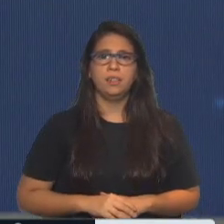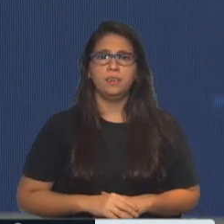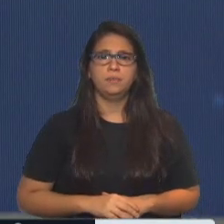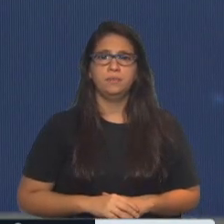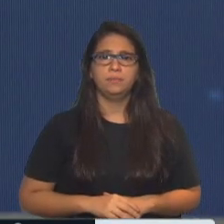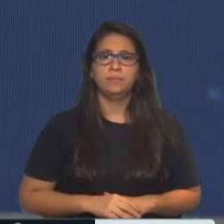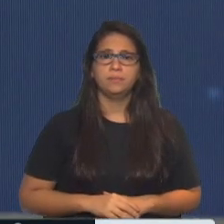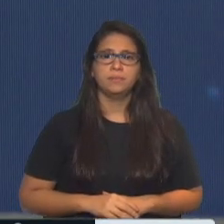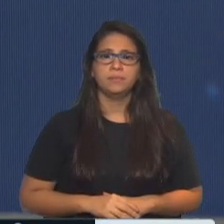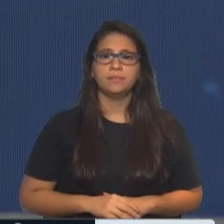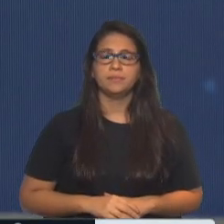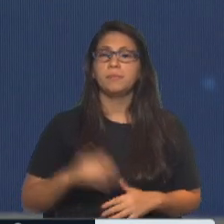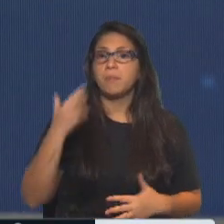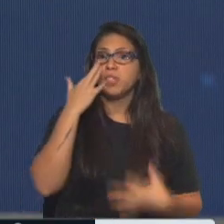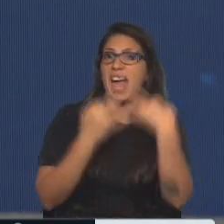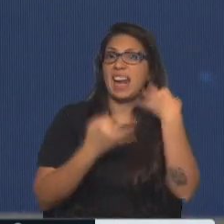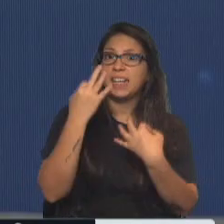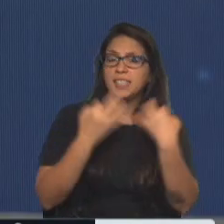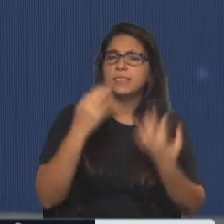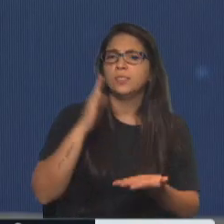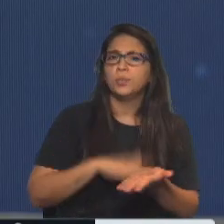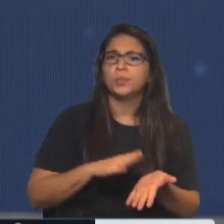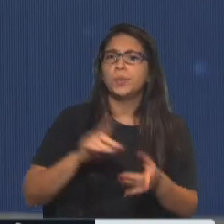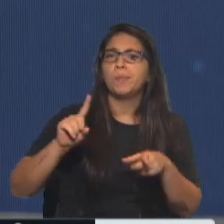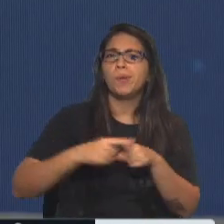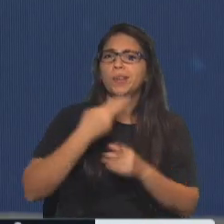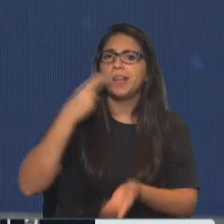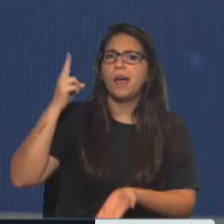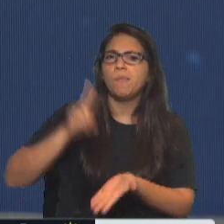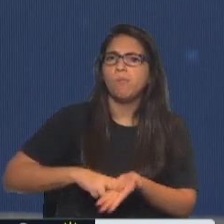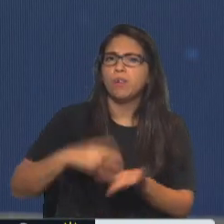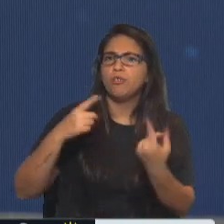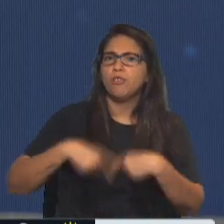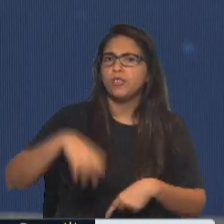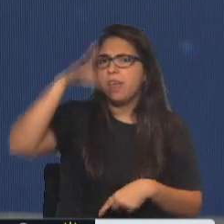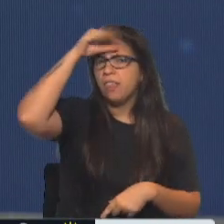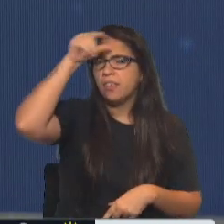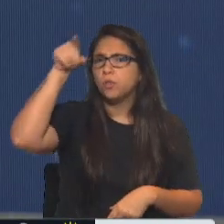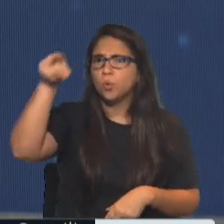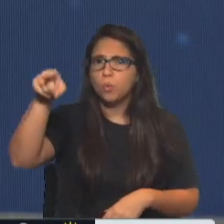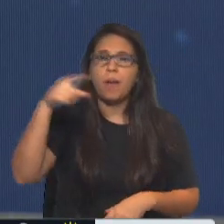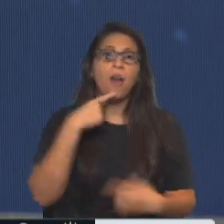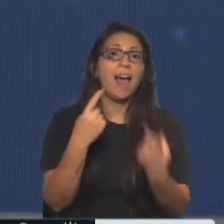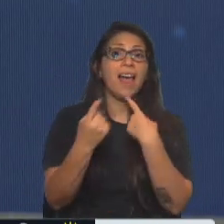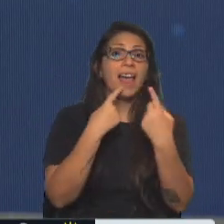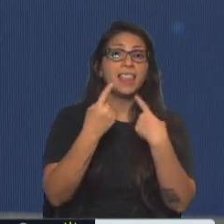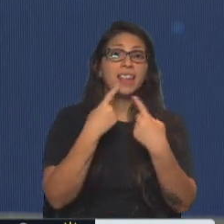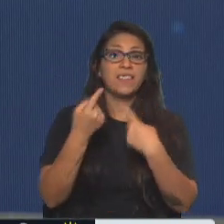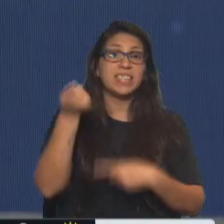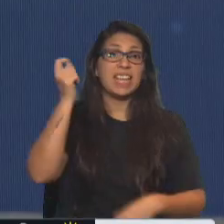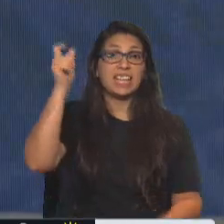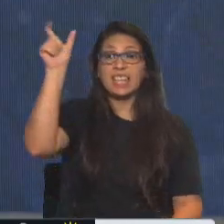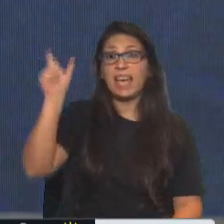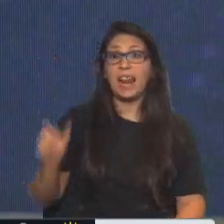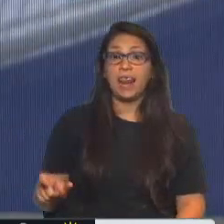Estaremos ampliando y analizando justamente la política arancelaria de Donald Trump con una entrevista. Nuestra entrevistada, justamente,